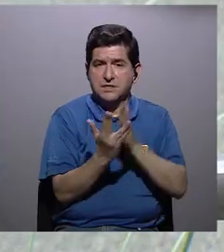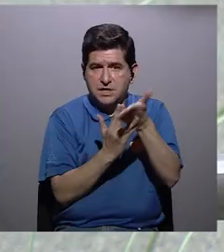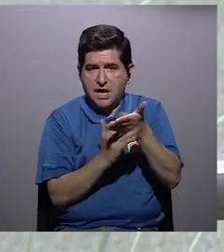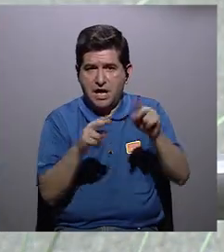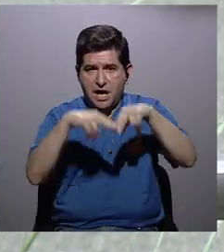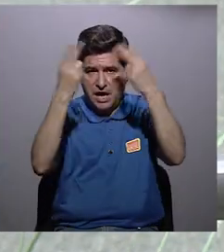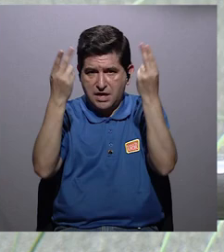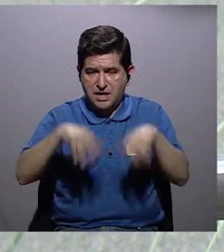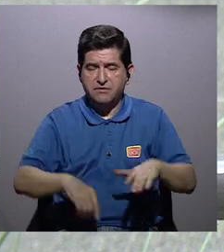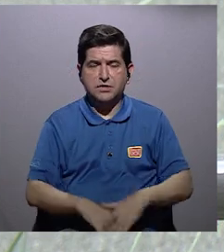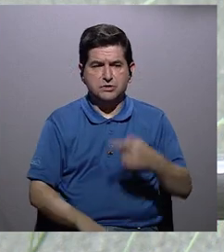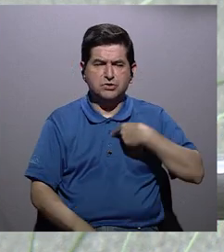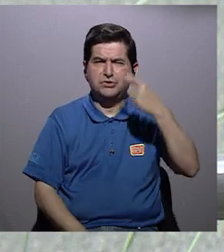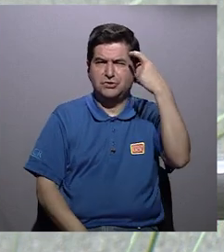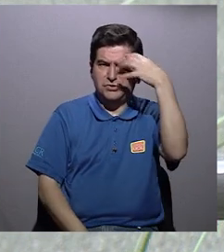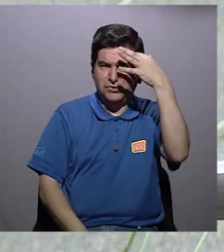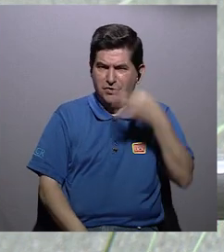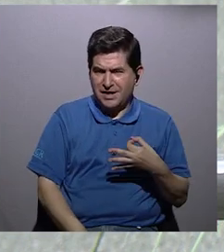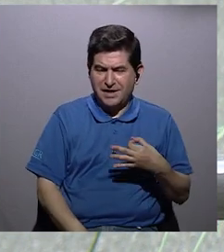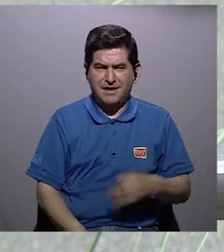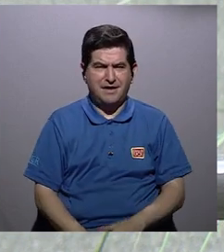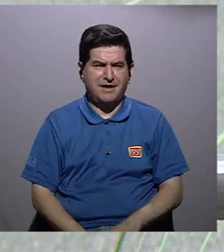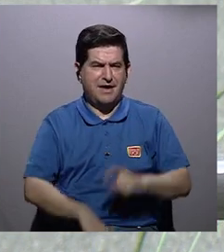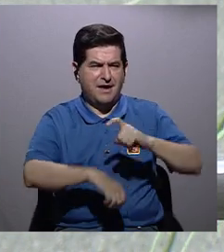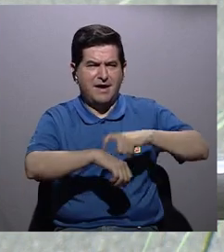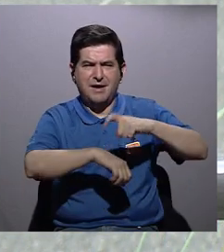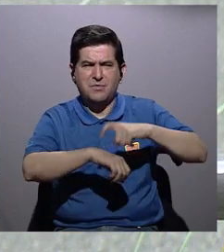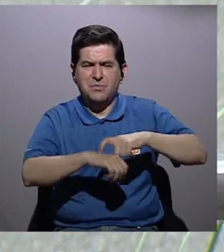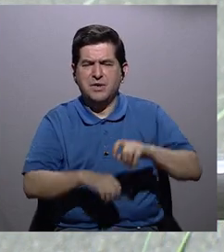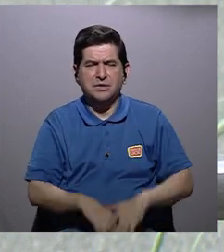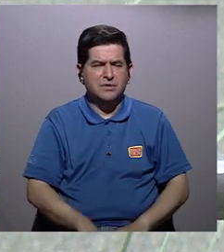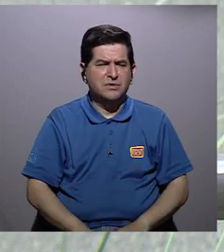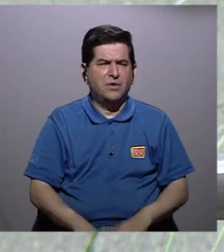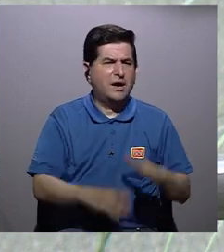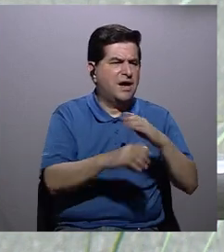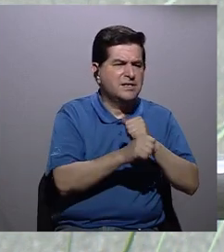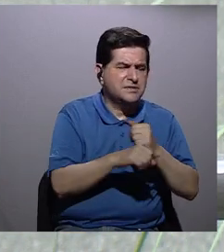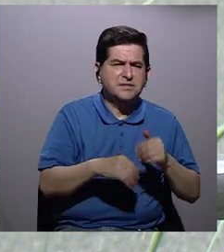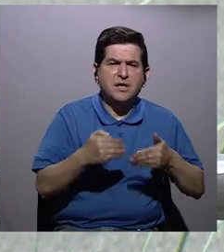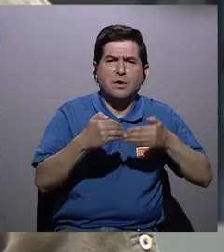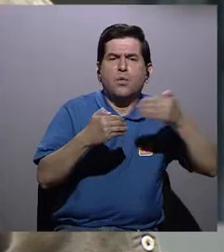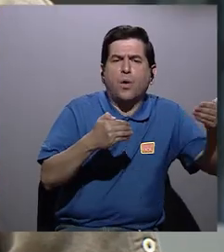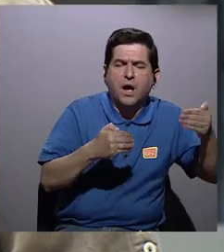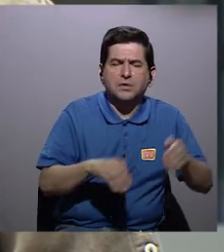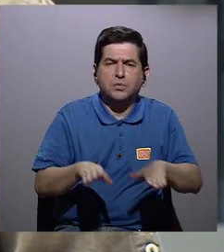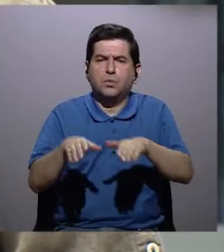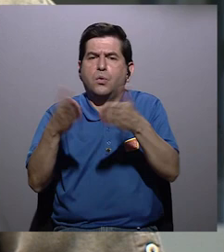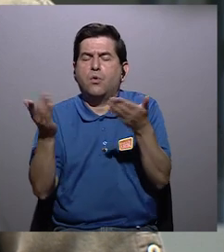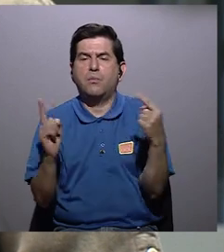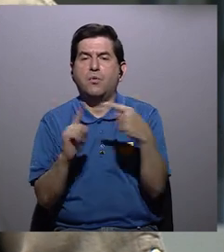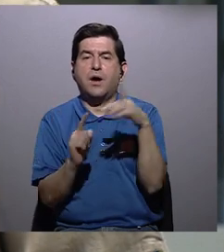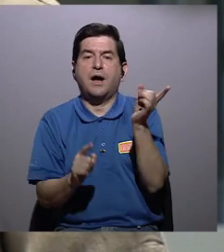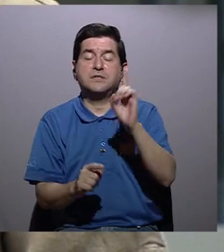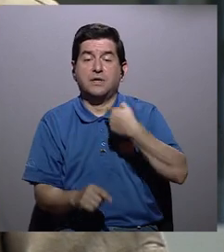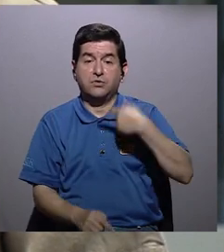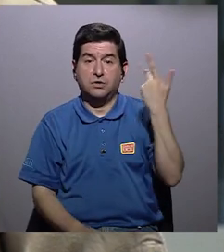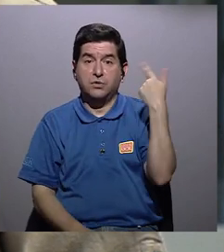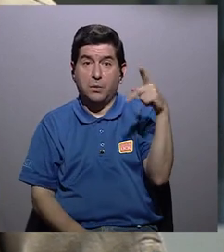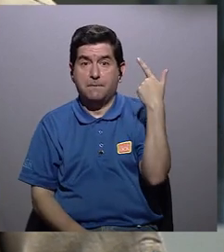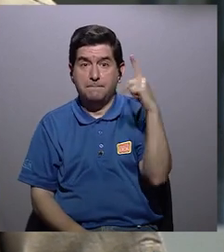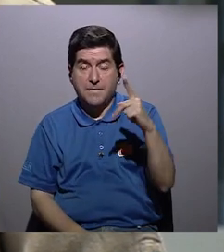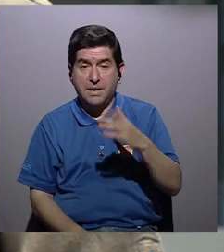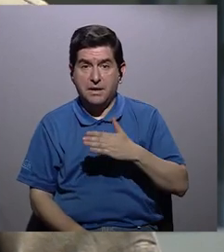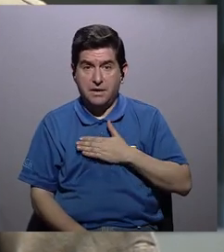de internet, qué cosas debo considerar, cuándo debo hacerlo, cómo debo hacerlo, hasta dónde puedo o no